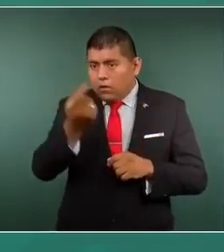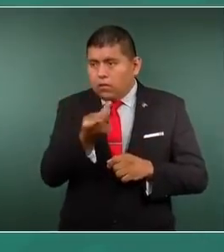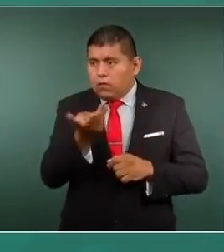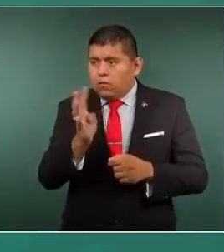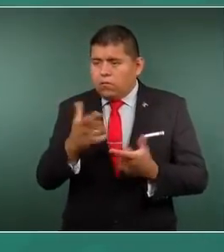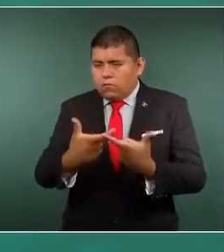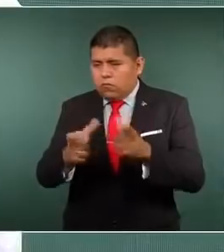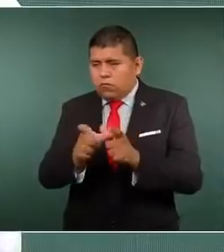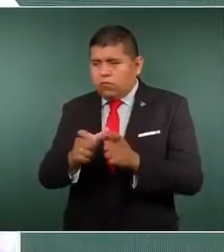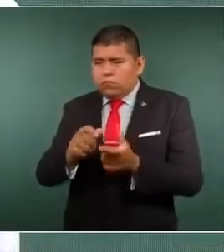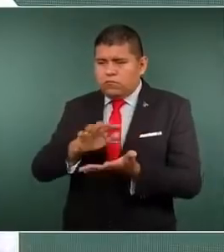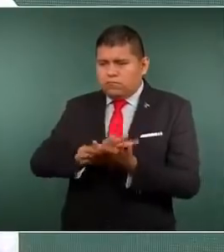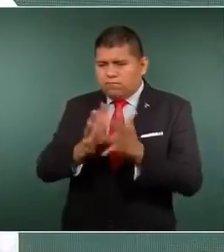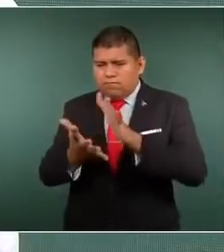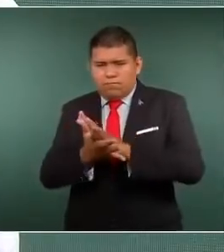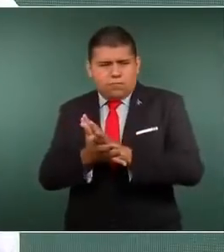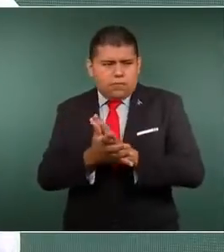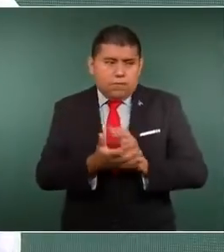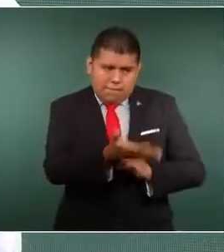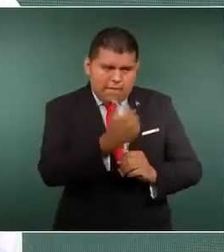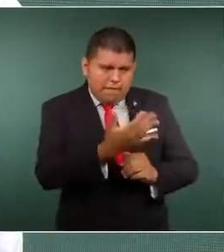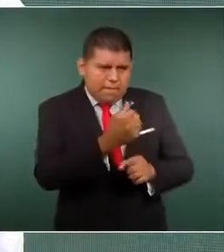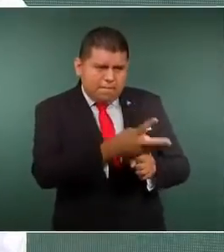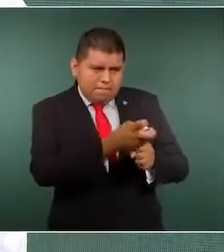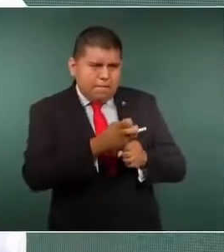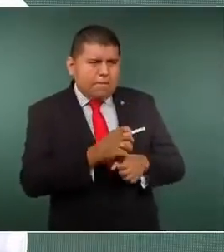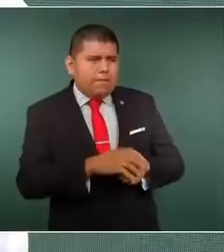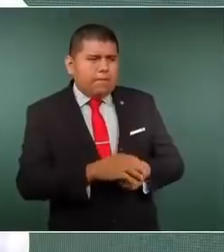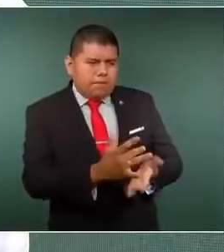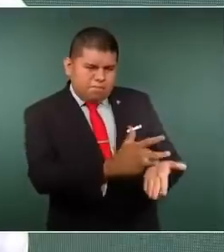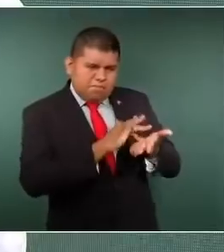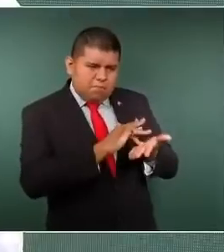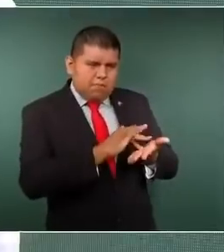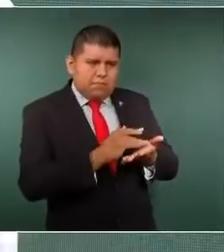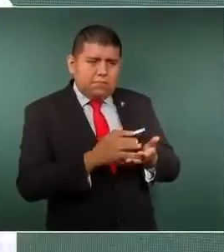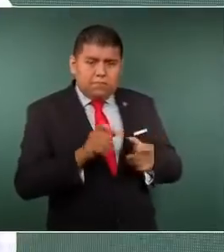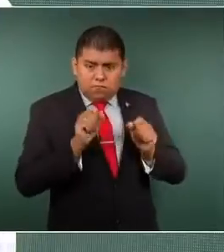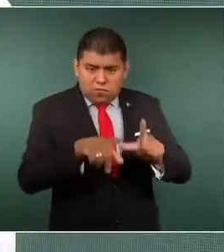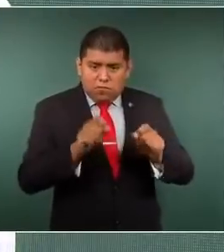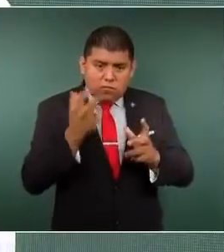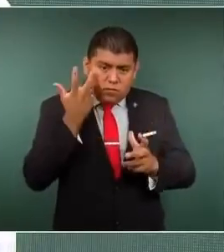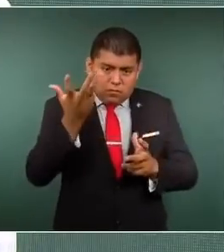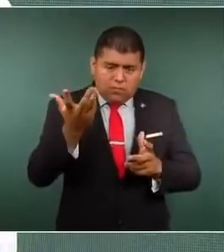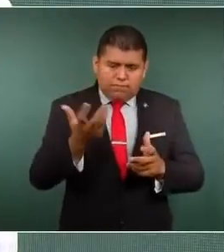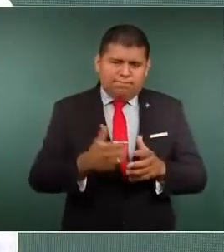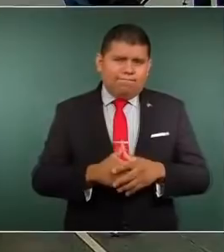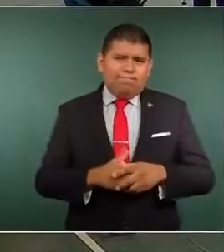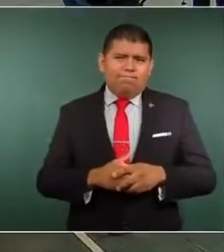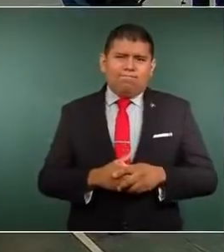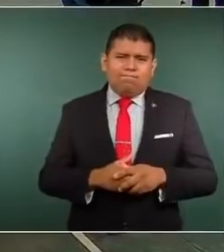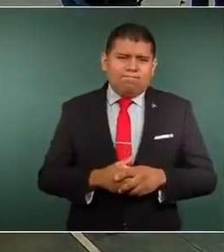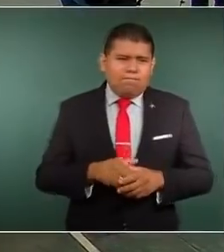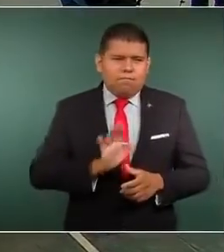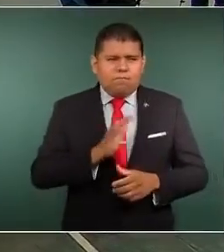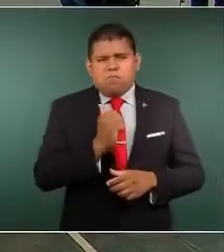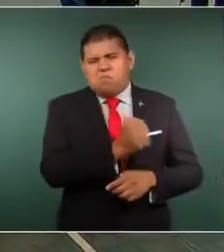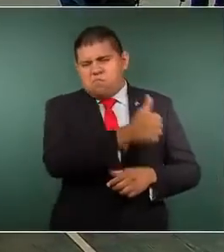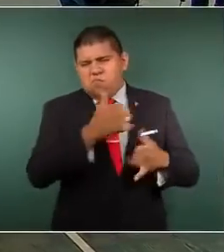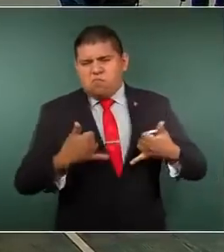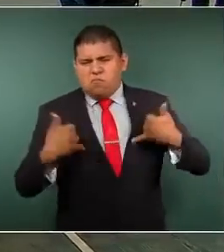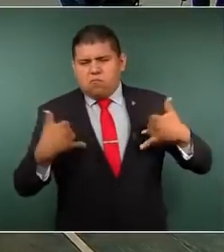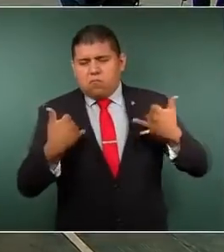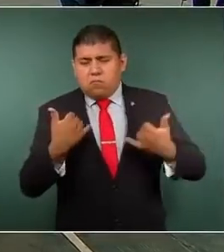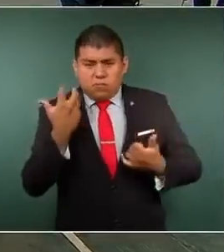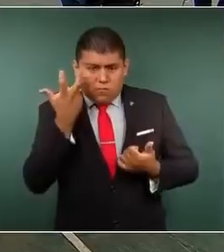eso es lo que quieren que sigamos con la misma política de abandonar y de marginar a los